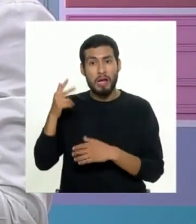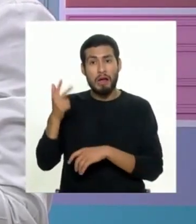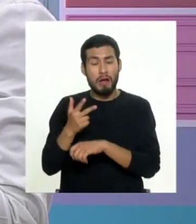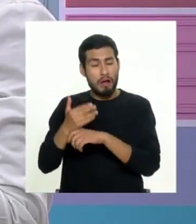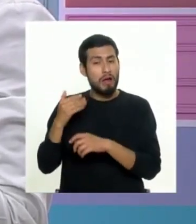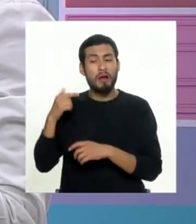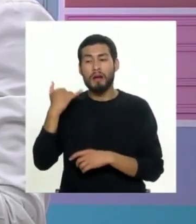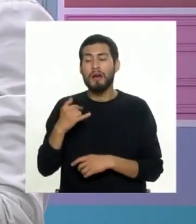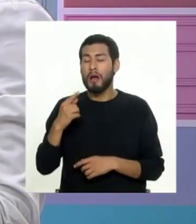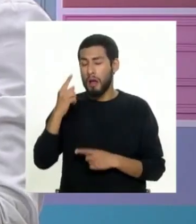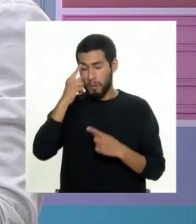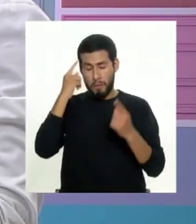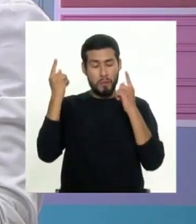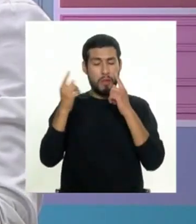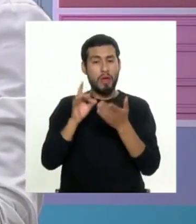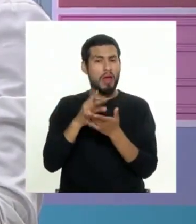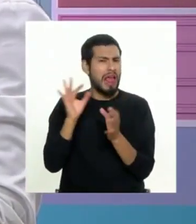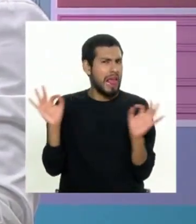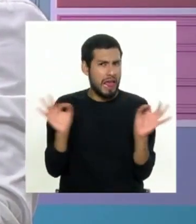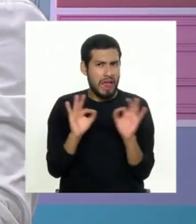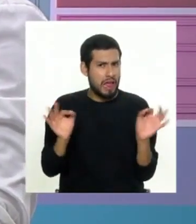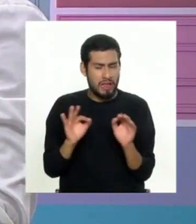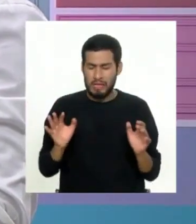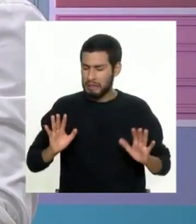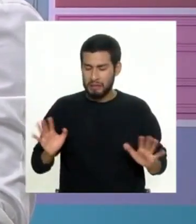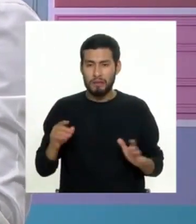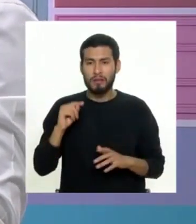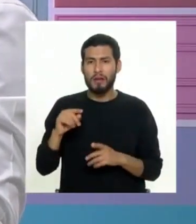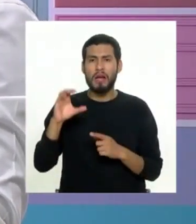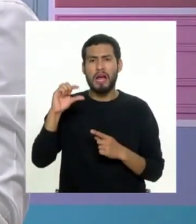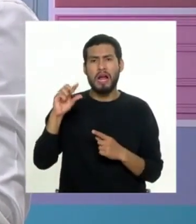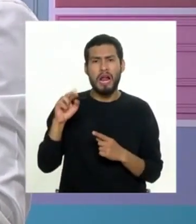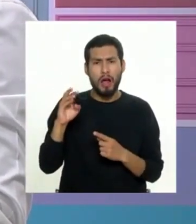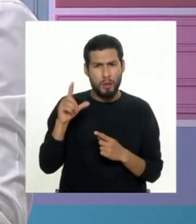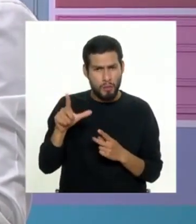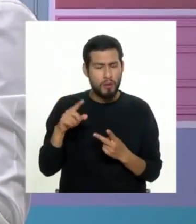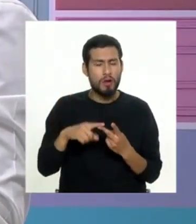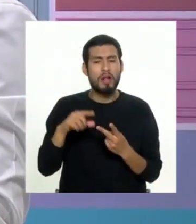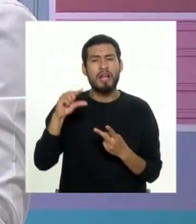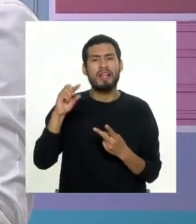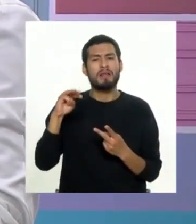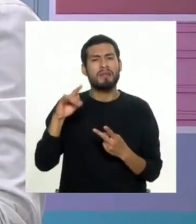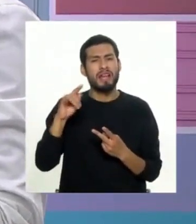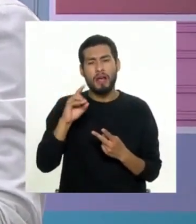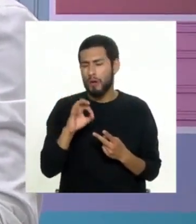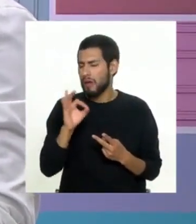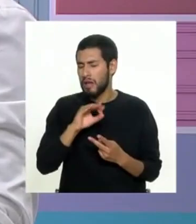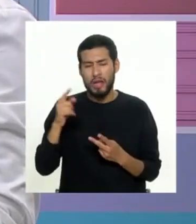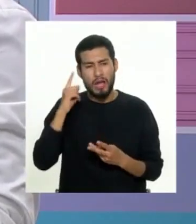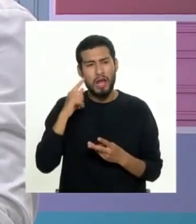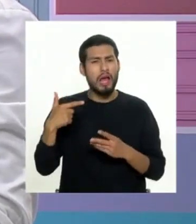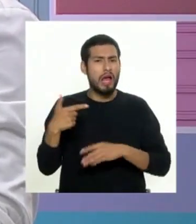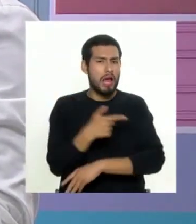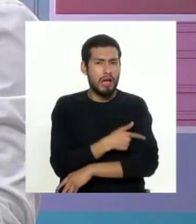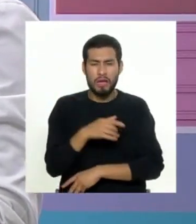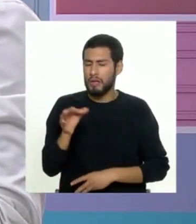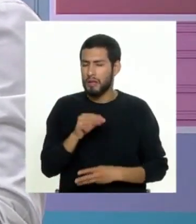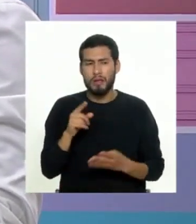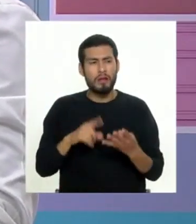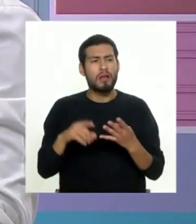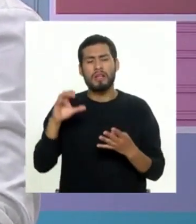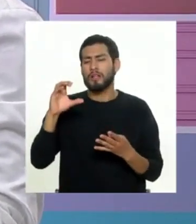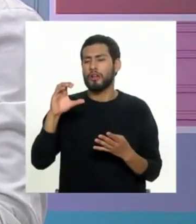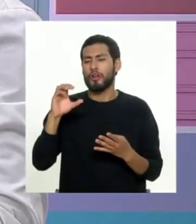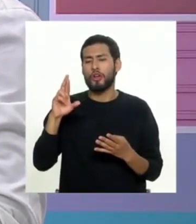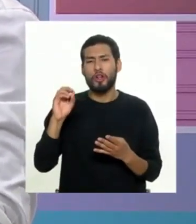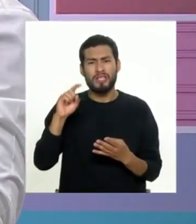medicamentos contra el mareo, por ejemplo, el Gravol, dimenhidrinato, ni sedantes, ni